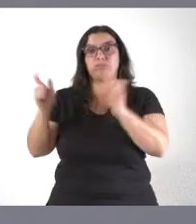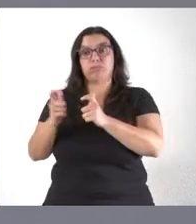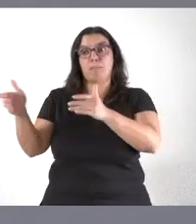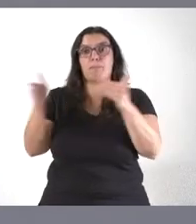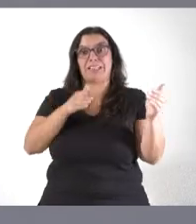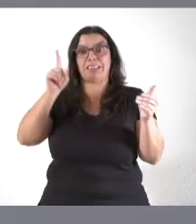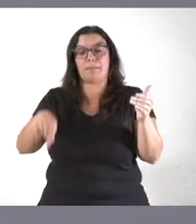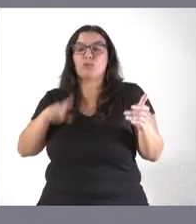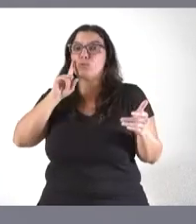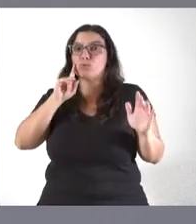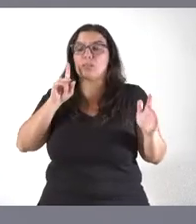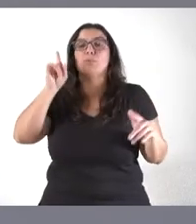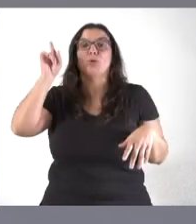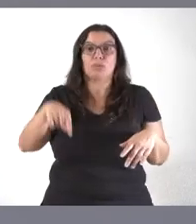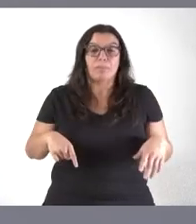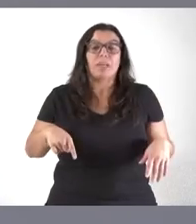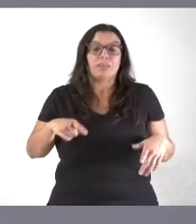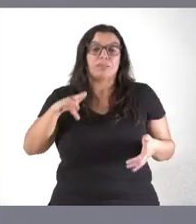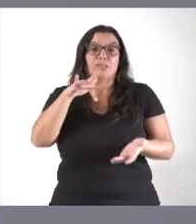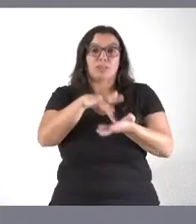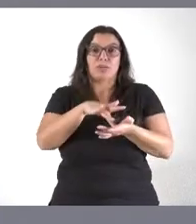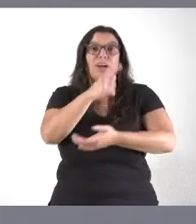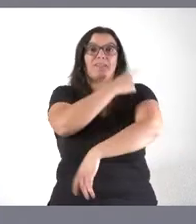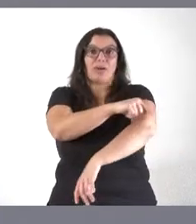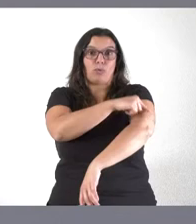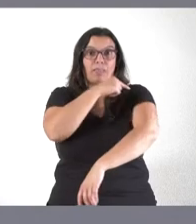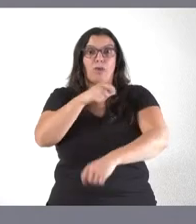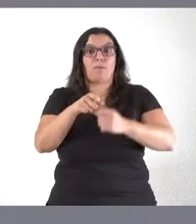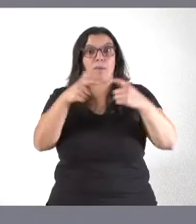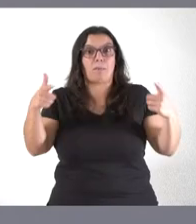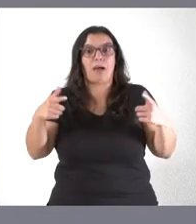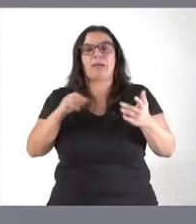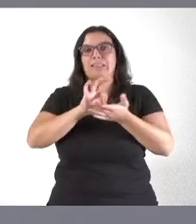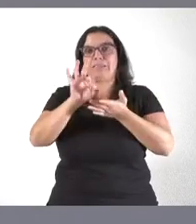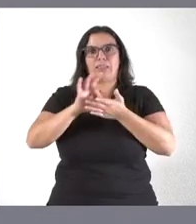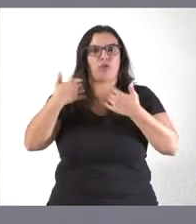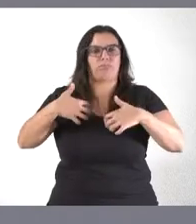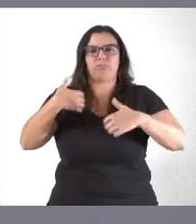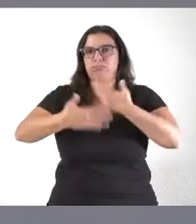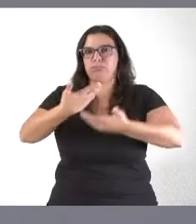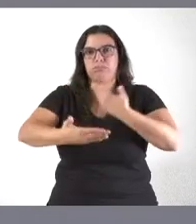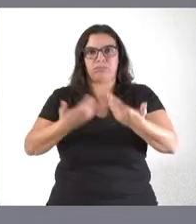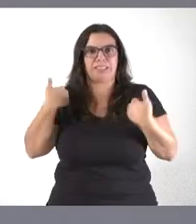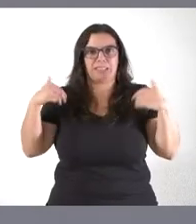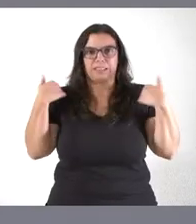aparejado también el incremento de la vacunación y la puesta en marcha del servidor de vacunación lo hemos hecho en el caso del